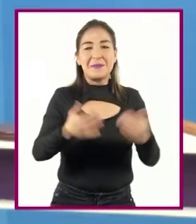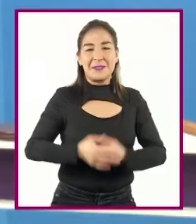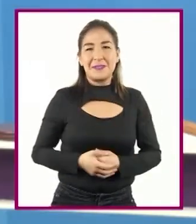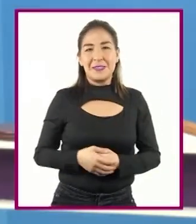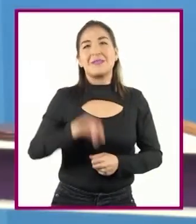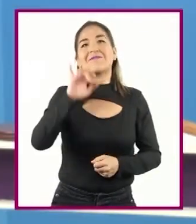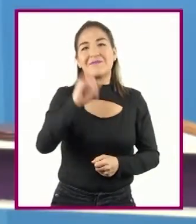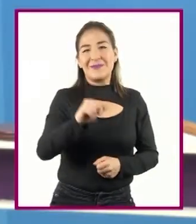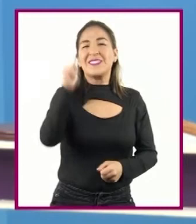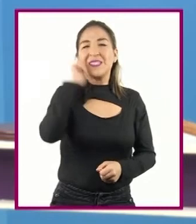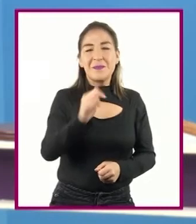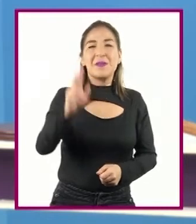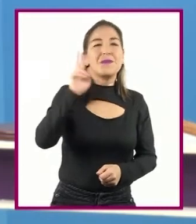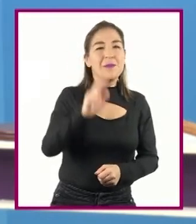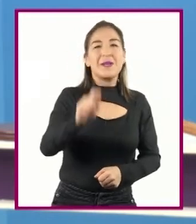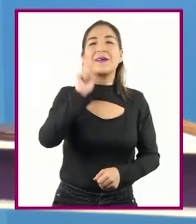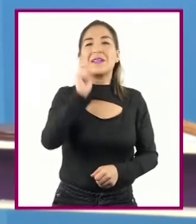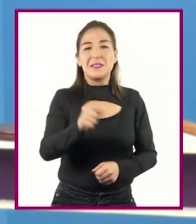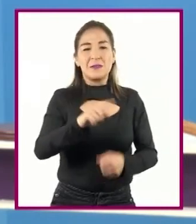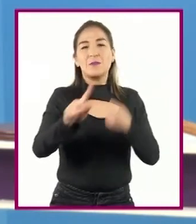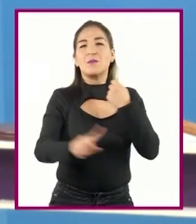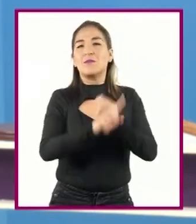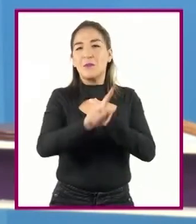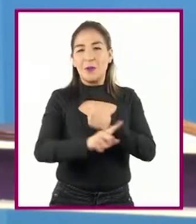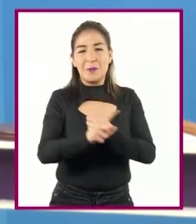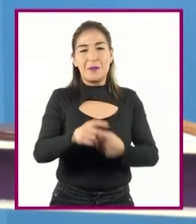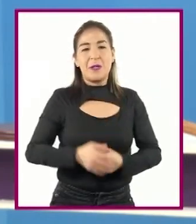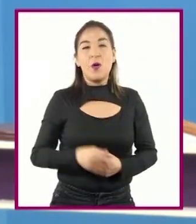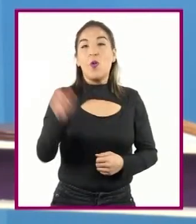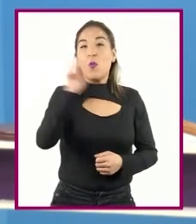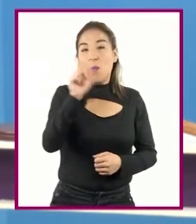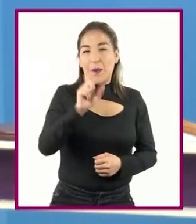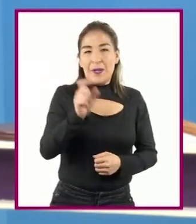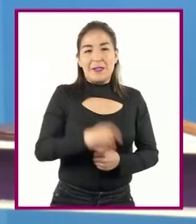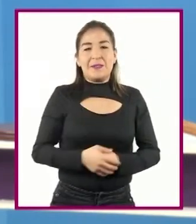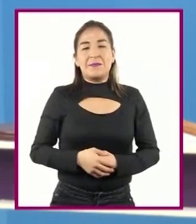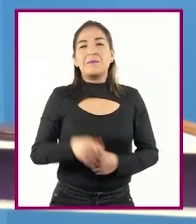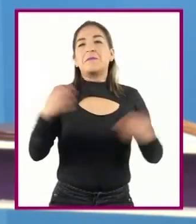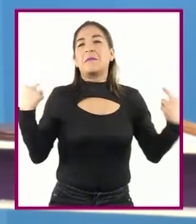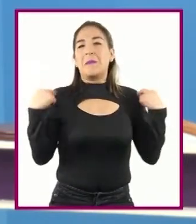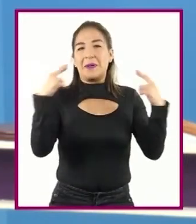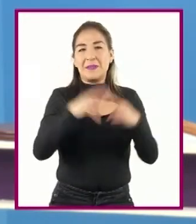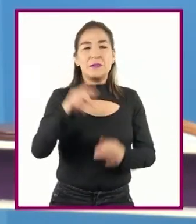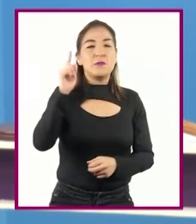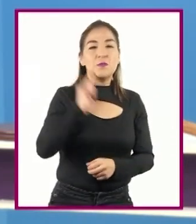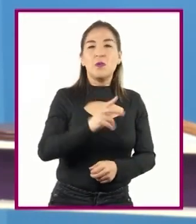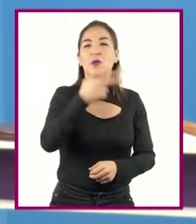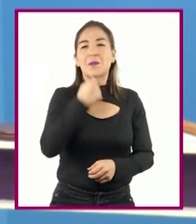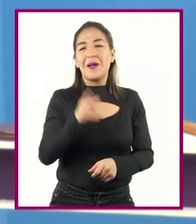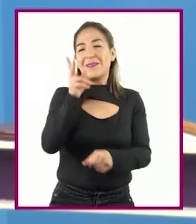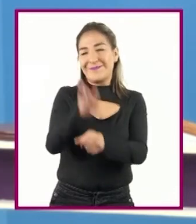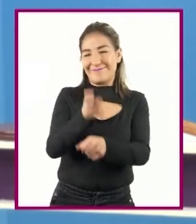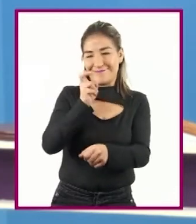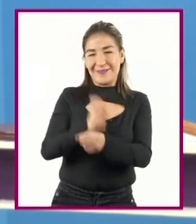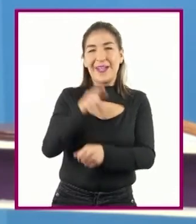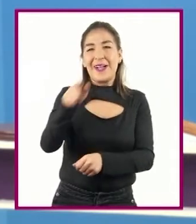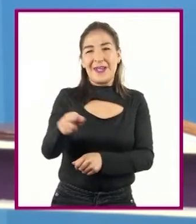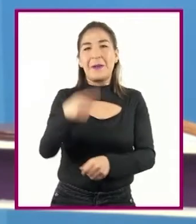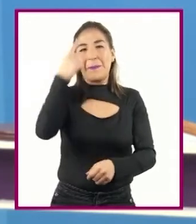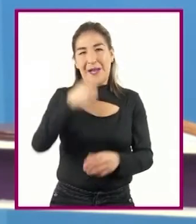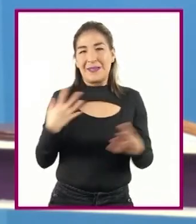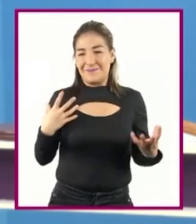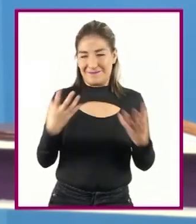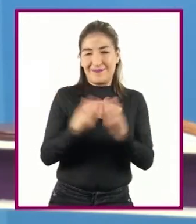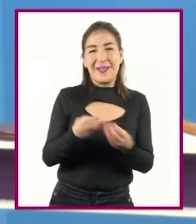Es muy común que se desencadenen conflictos cuando las y los docentes invitamos al alumnado a trabajar en